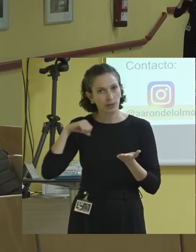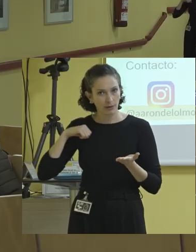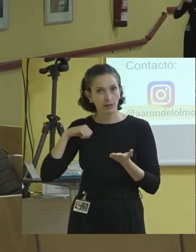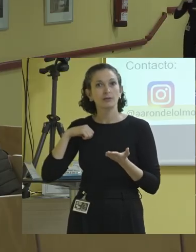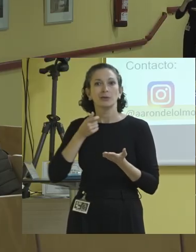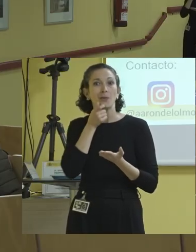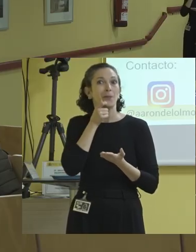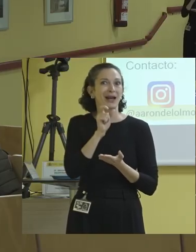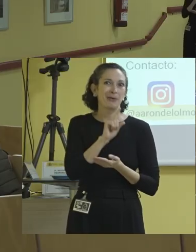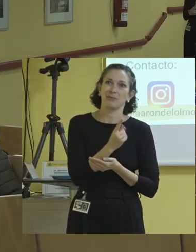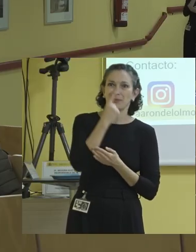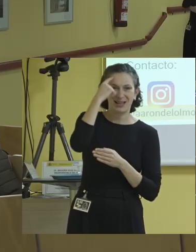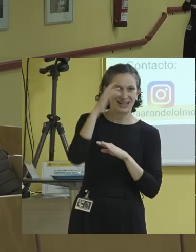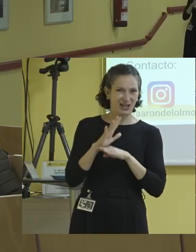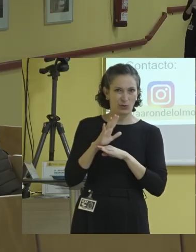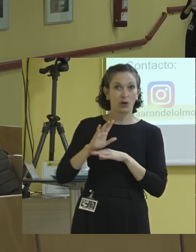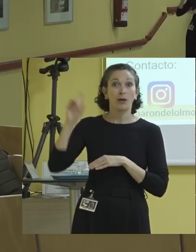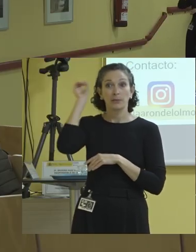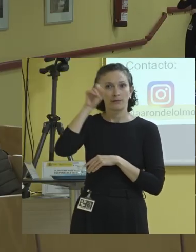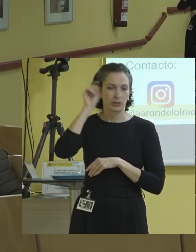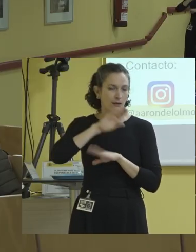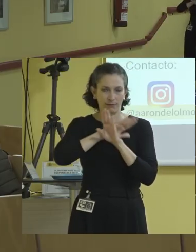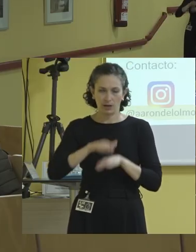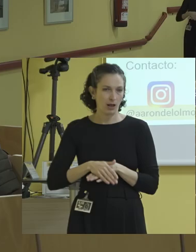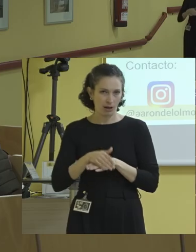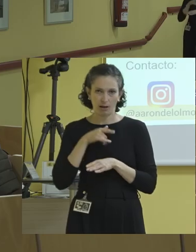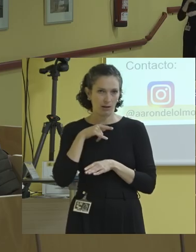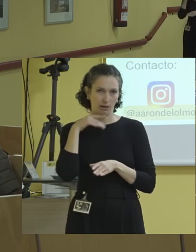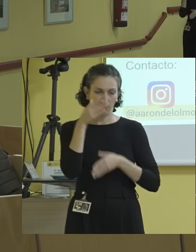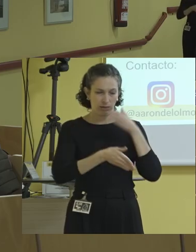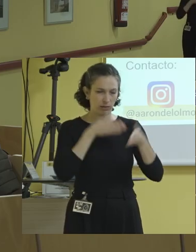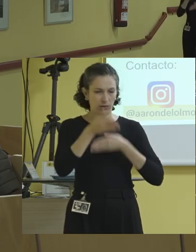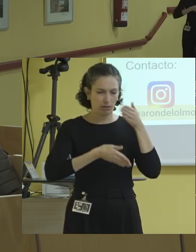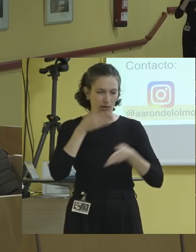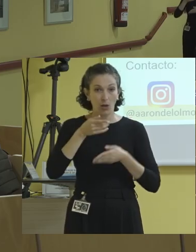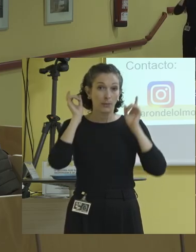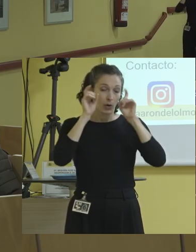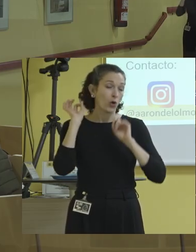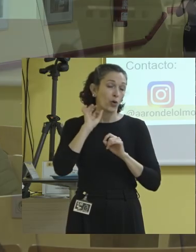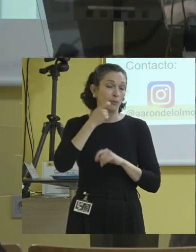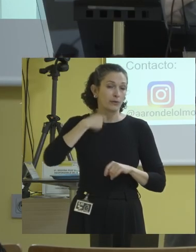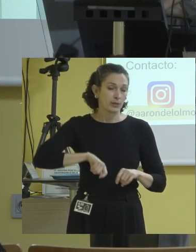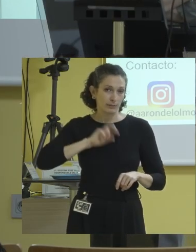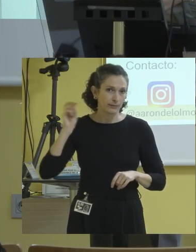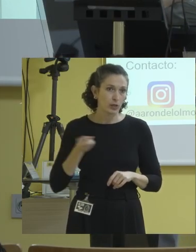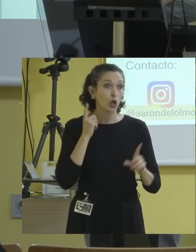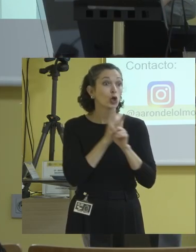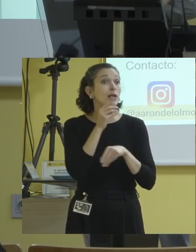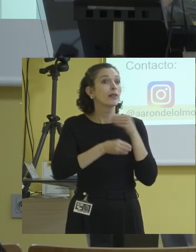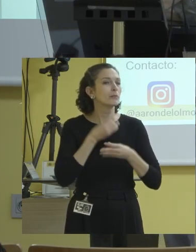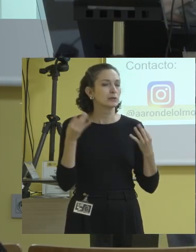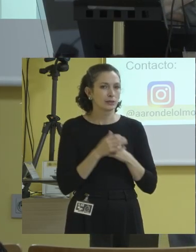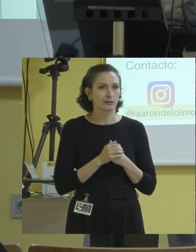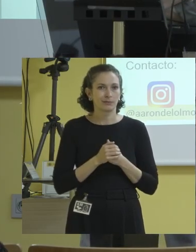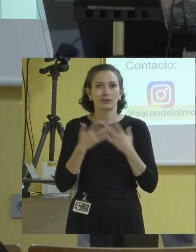neuro delante. Y los maestros están cayendo, educadores y todo tipo de profesionales. Es que vamos a lo de ¿Contra siempre. eso qué? Es que vamos a lo de siempre. El problema de